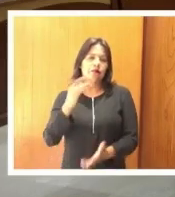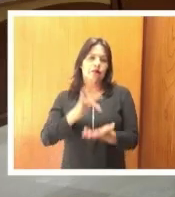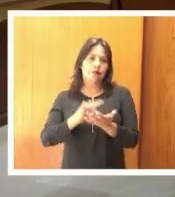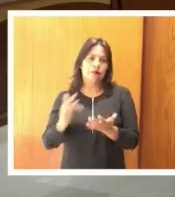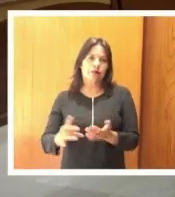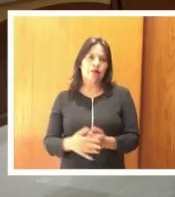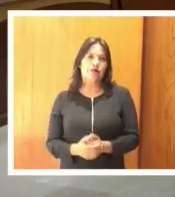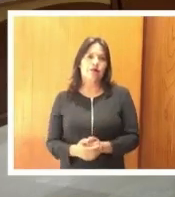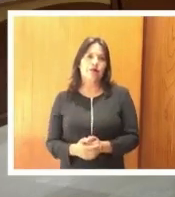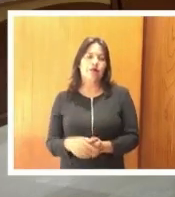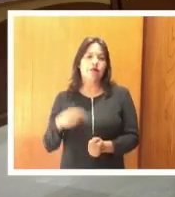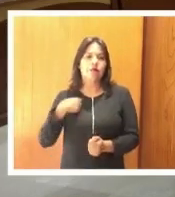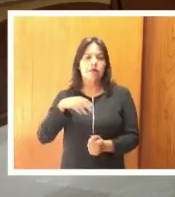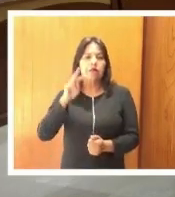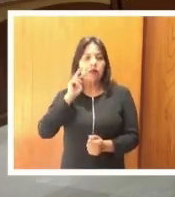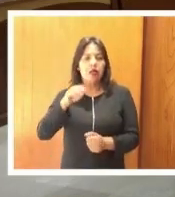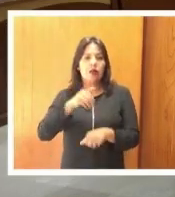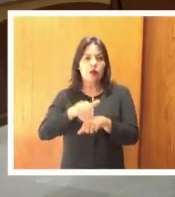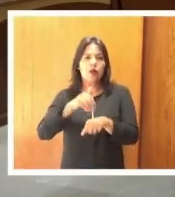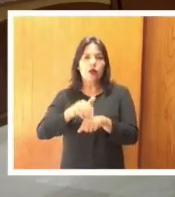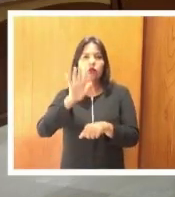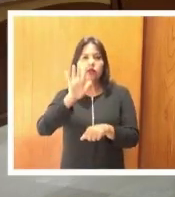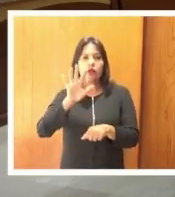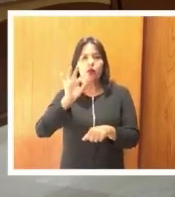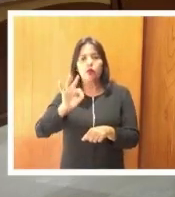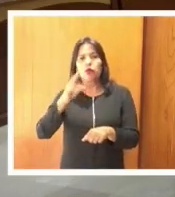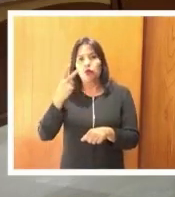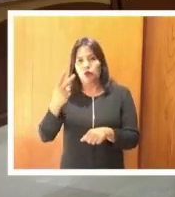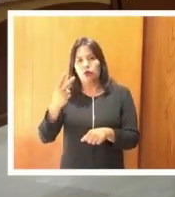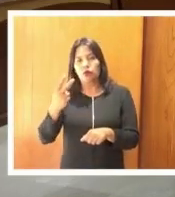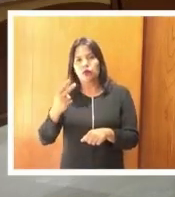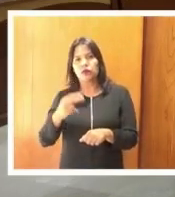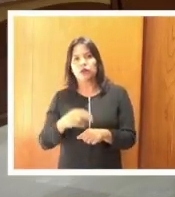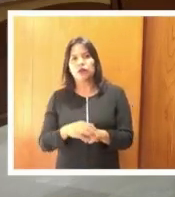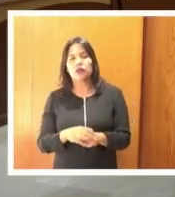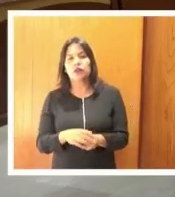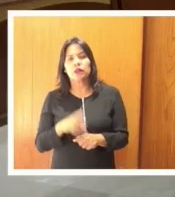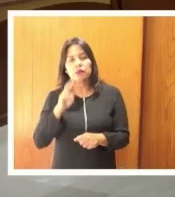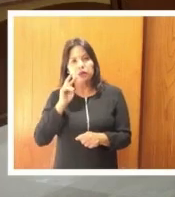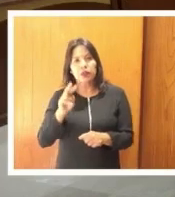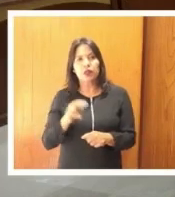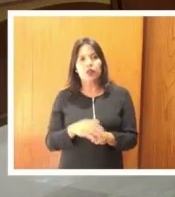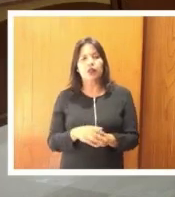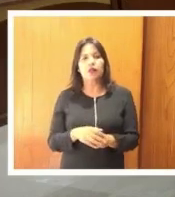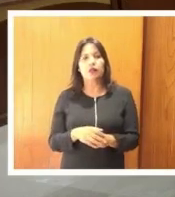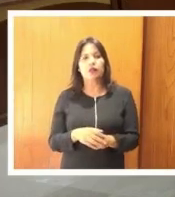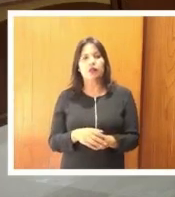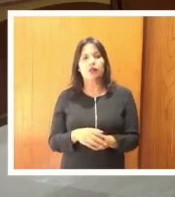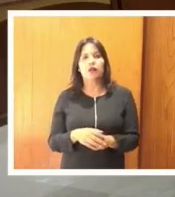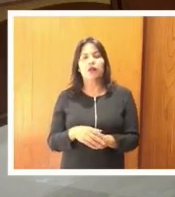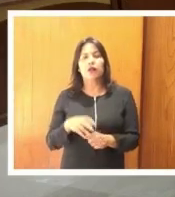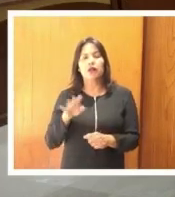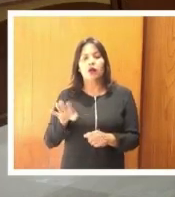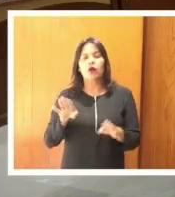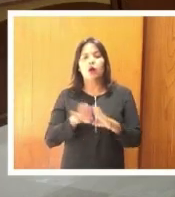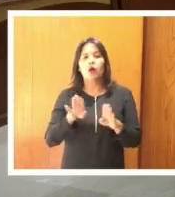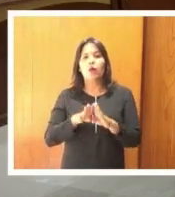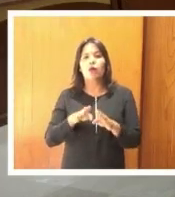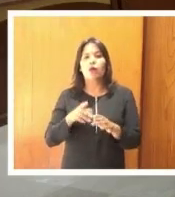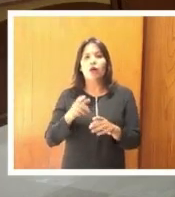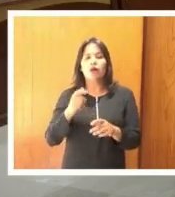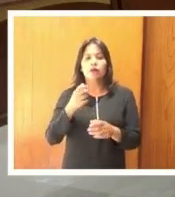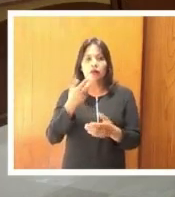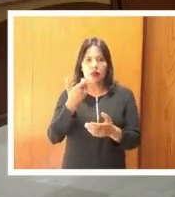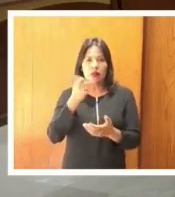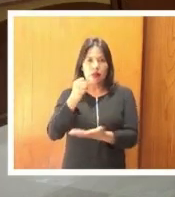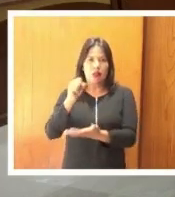Llegamos al punto 5.2, relativo al bloque de los proyectos de resolución a recursos de revisión que se interponen en contra